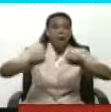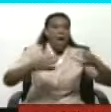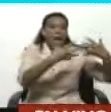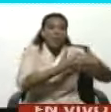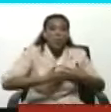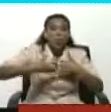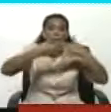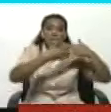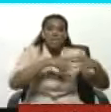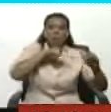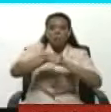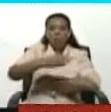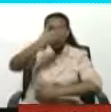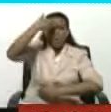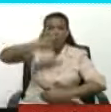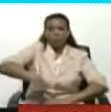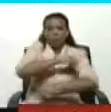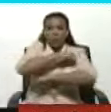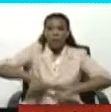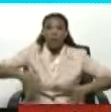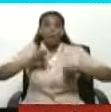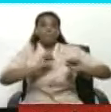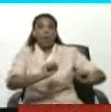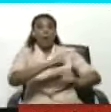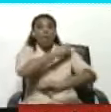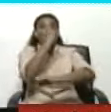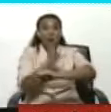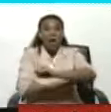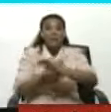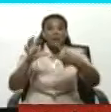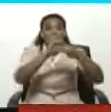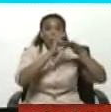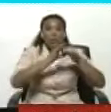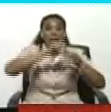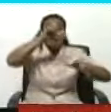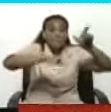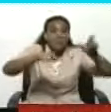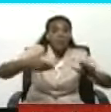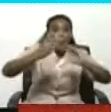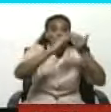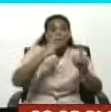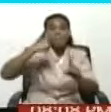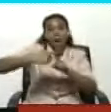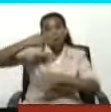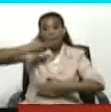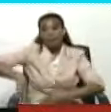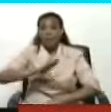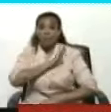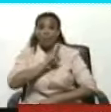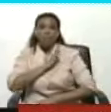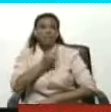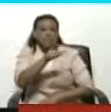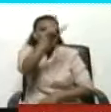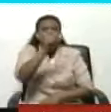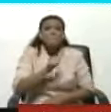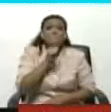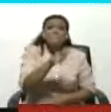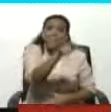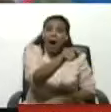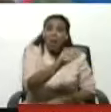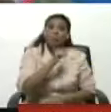guerra en Venezuela que le impedimos con la fortaleza de la Unión Cívico-Militar. Ángel, si ellos son malos,